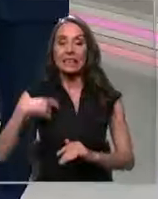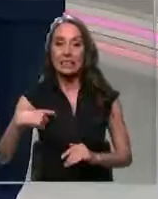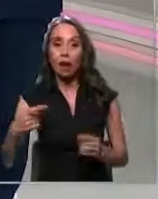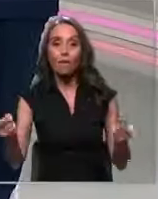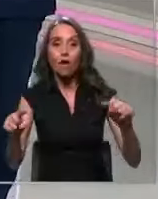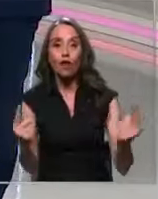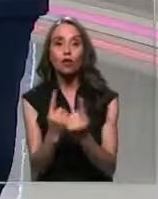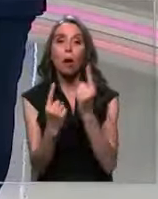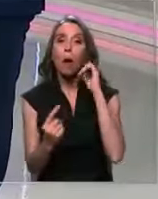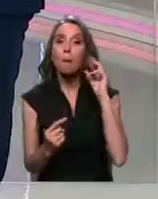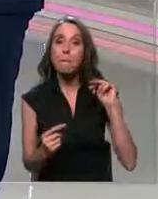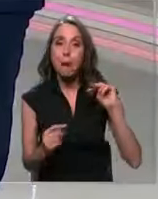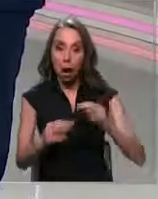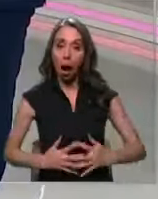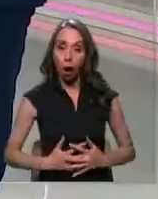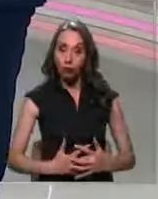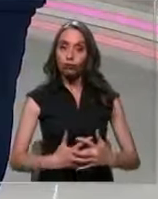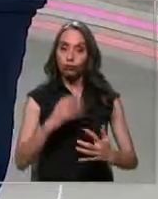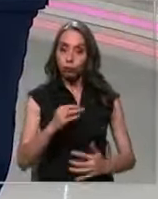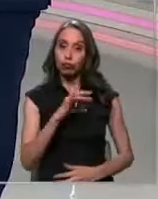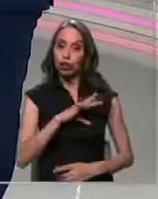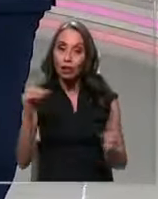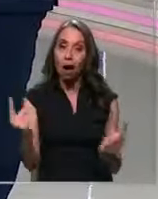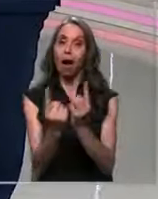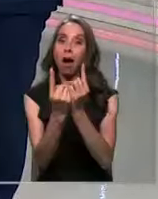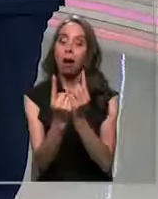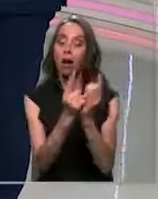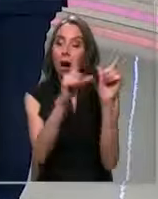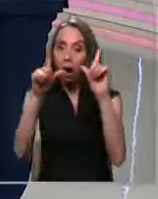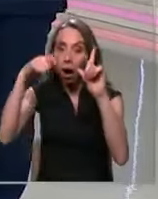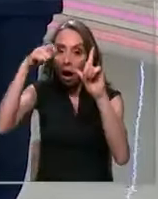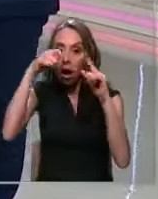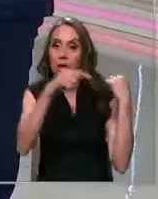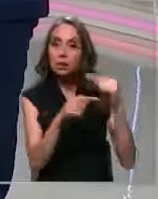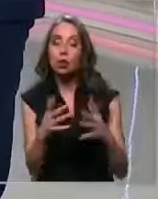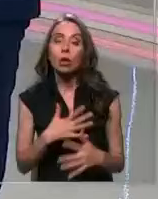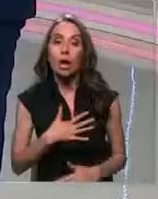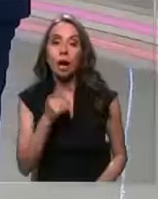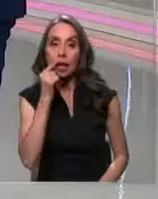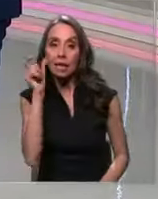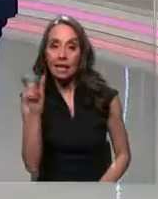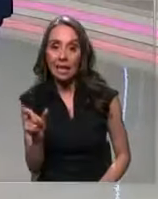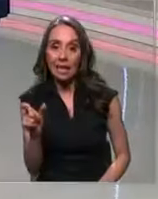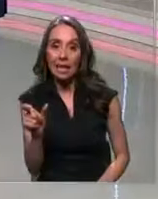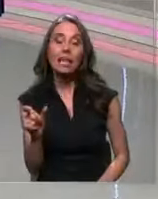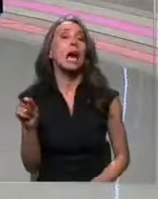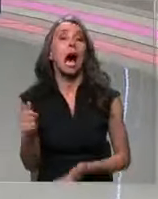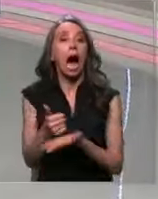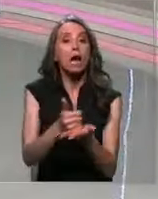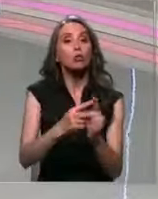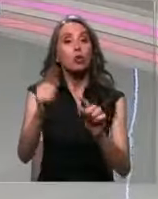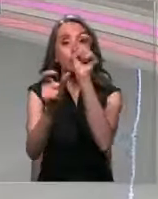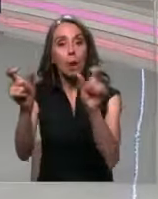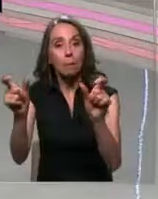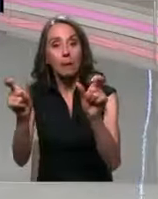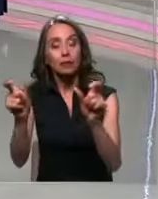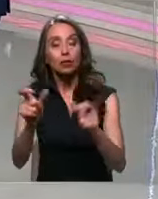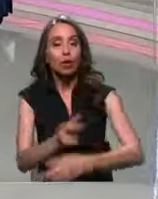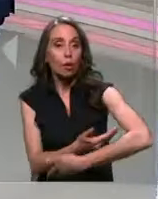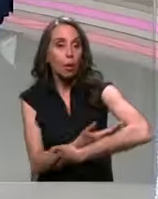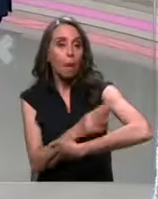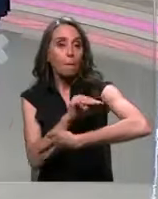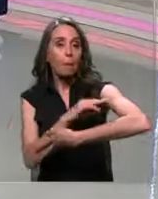madre biológica en nuestro país. Una historia impactante. Ahora él se dedica a reconectar a otras personas que fueron